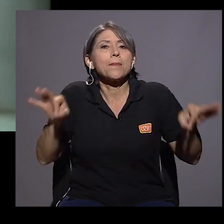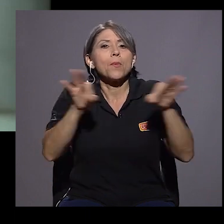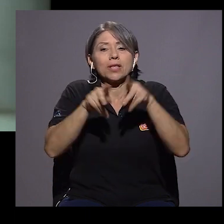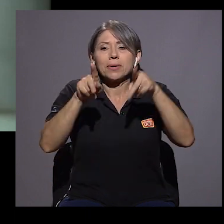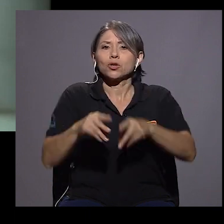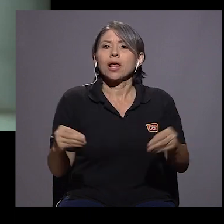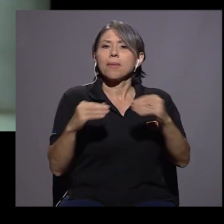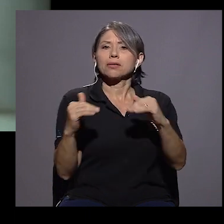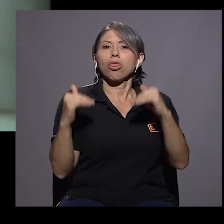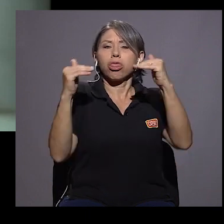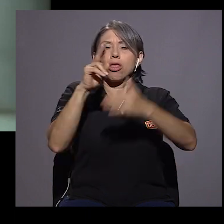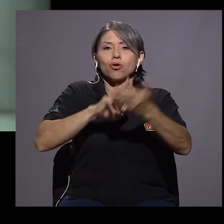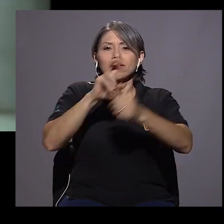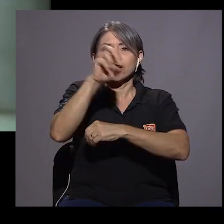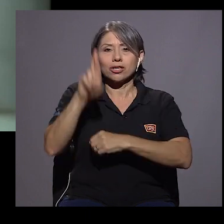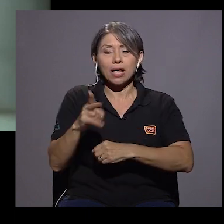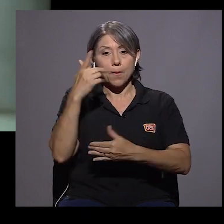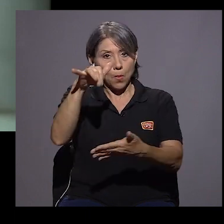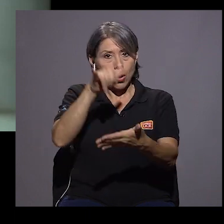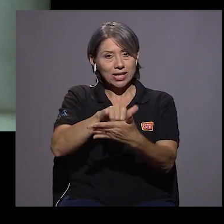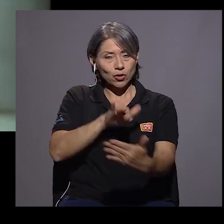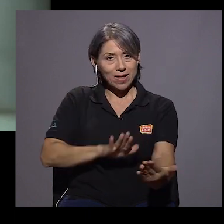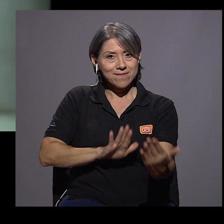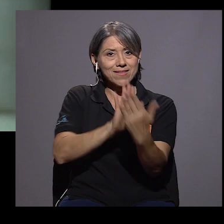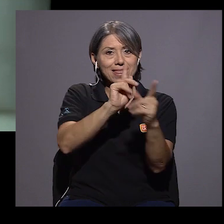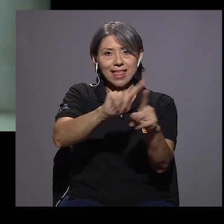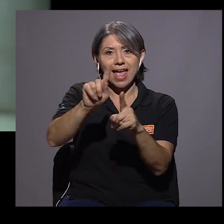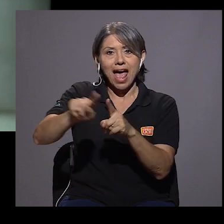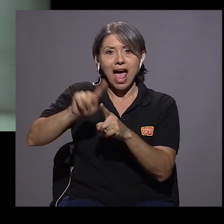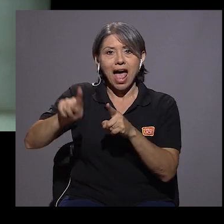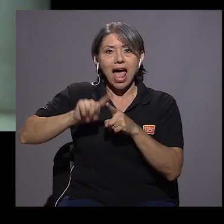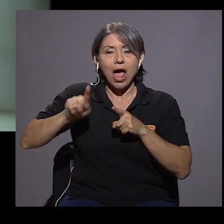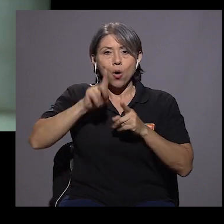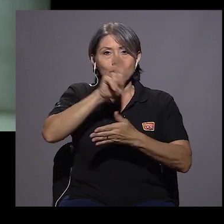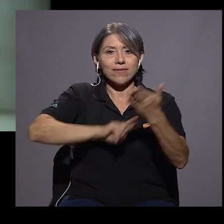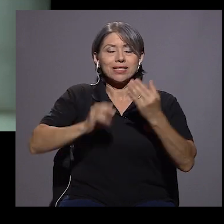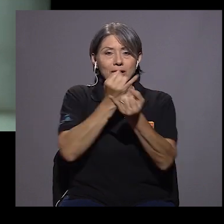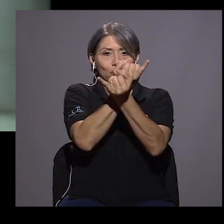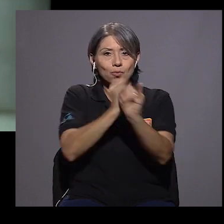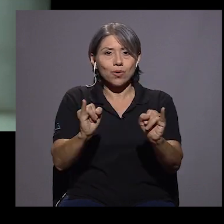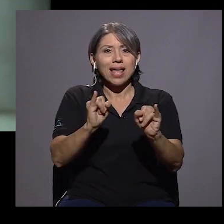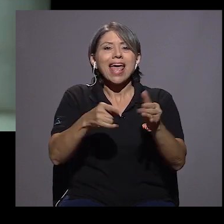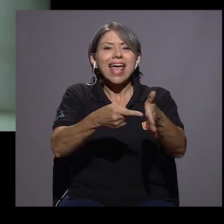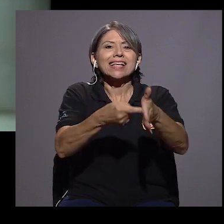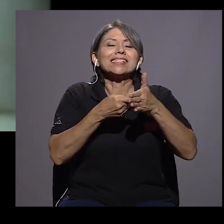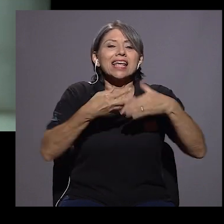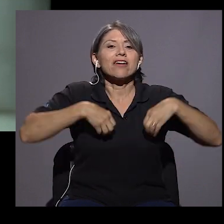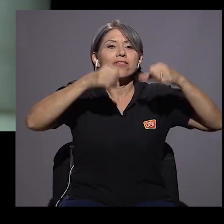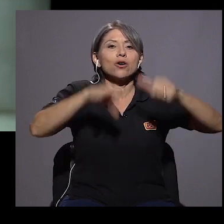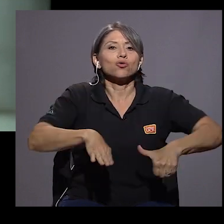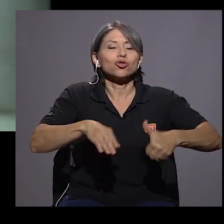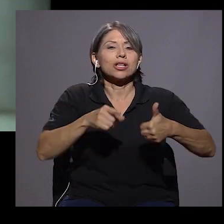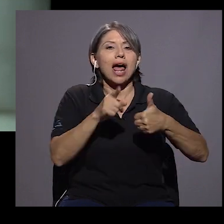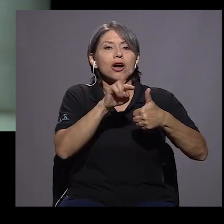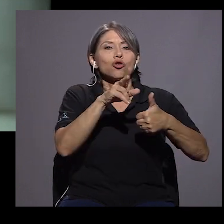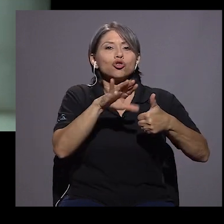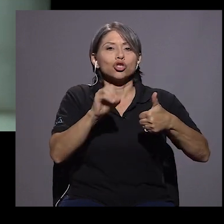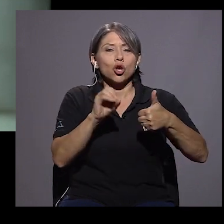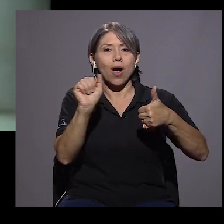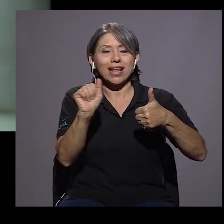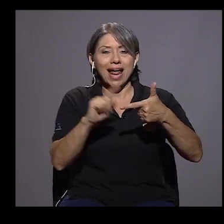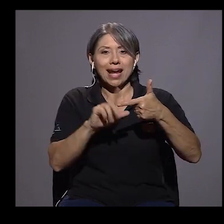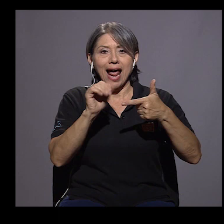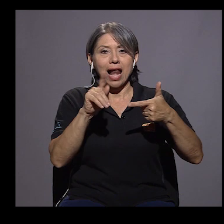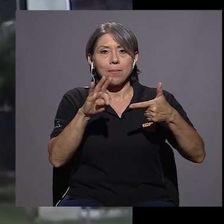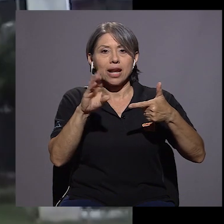de Costa Rica. Por eso, el Frente Autónomo Interuniversitario exige la renuncia de Rocío Aguilar, Alberto Salom y Henning